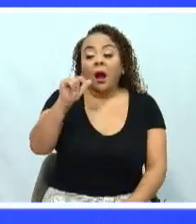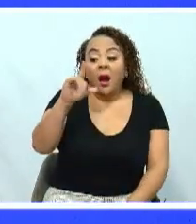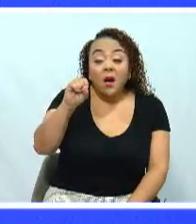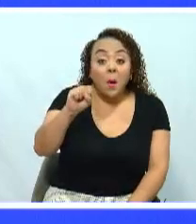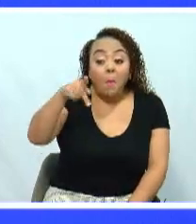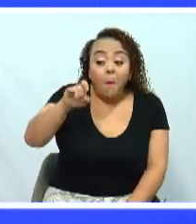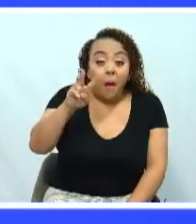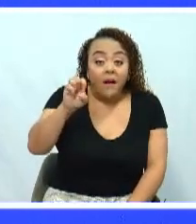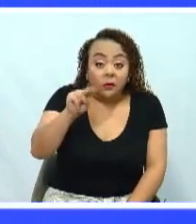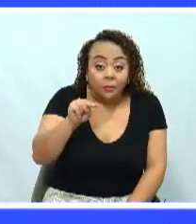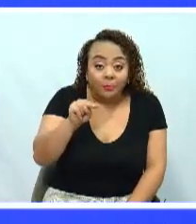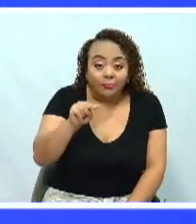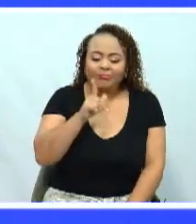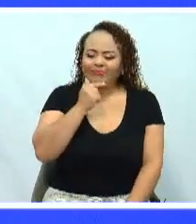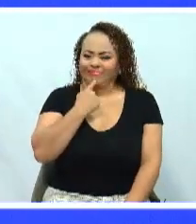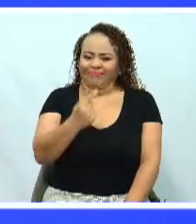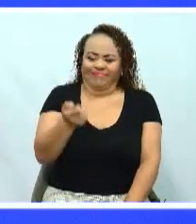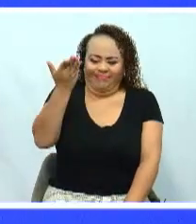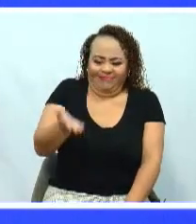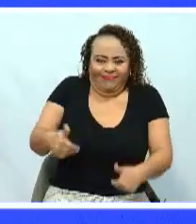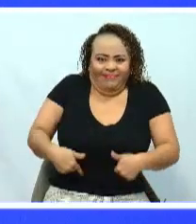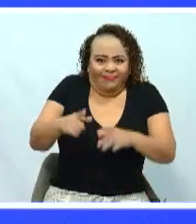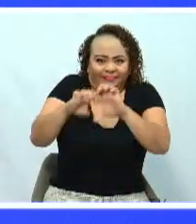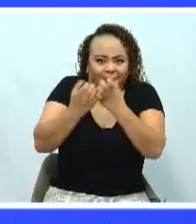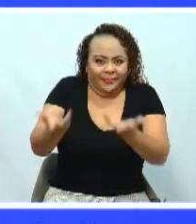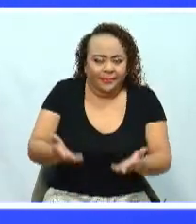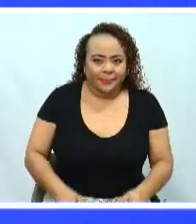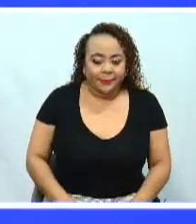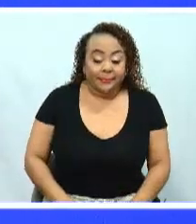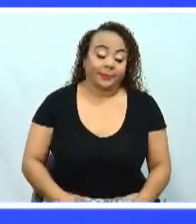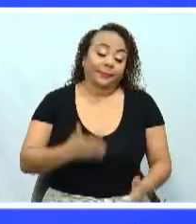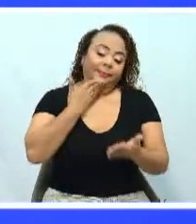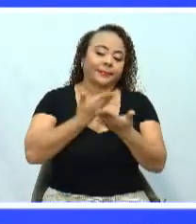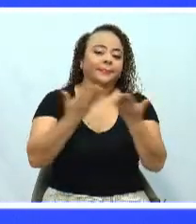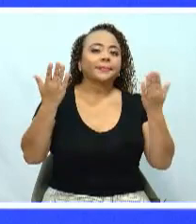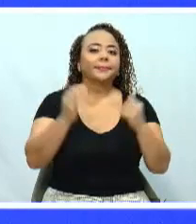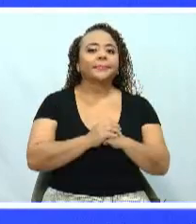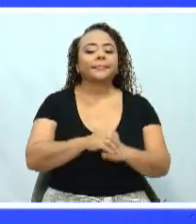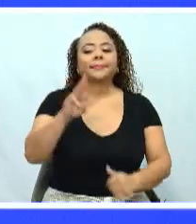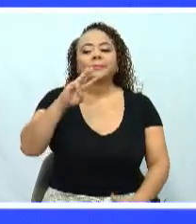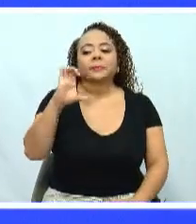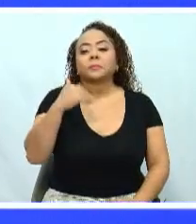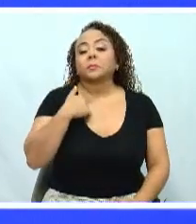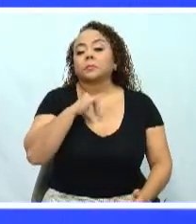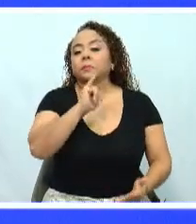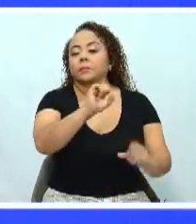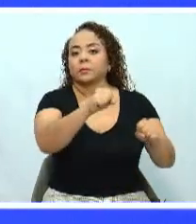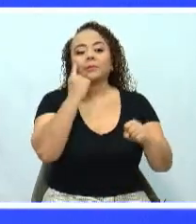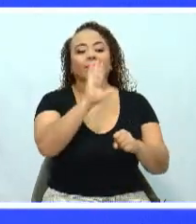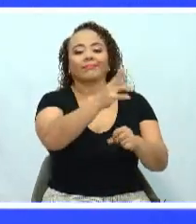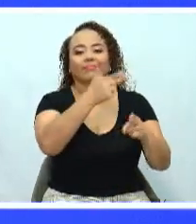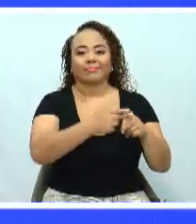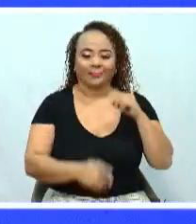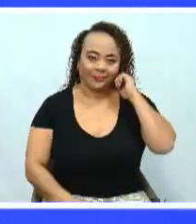quién objetaría que Carlos Pavón entrenar un equipo de Honduras por ejemplo bueno Walter Centeno tiene esta posibilidad por su nombre